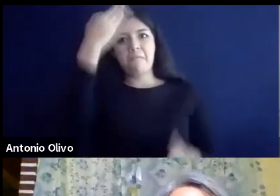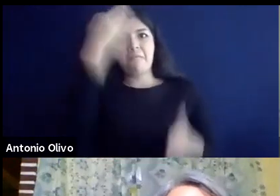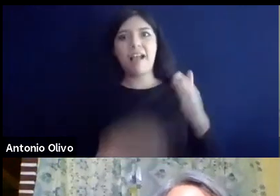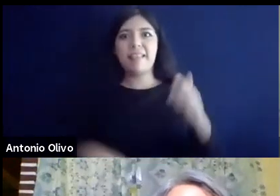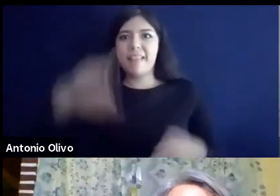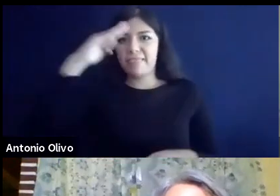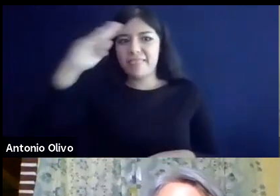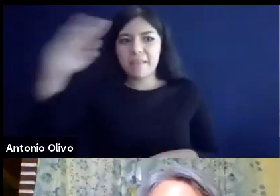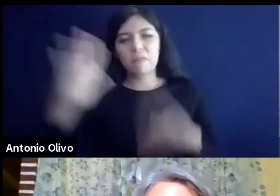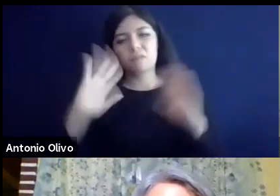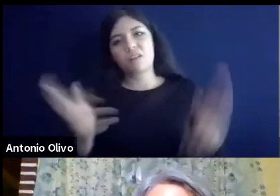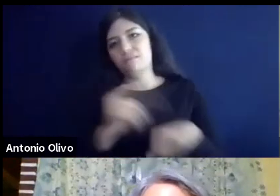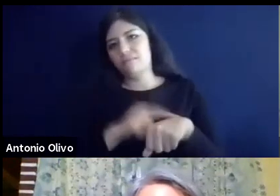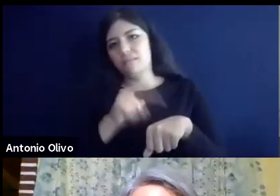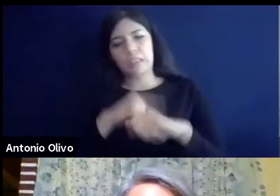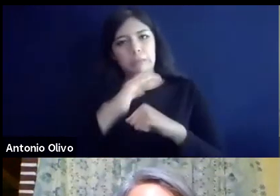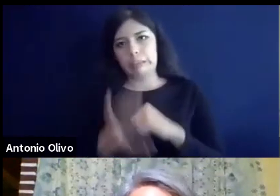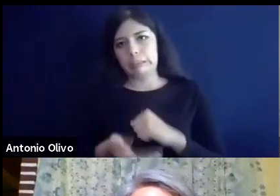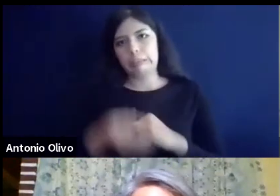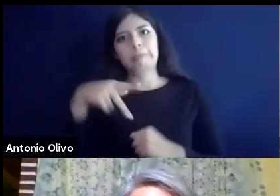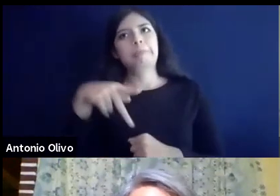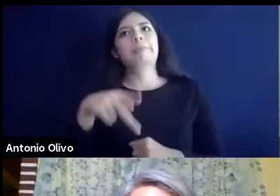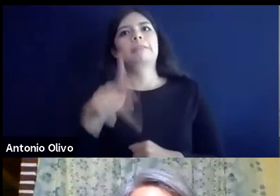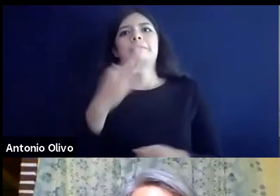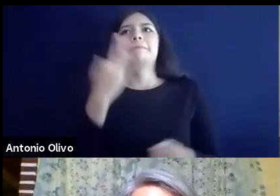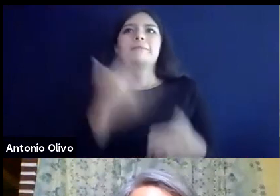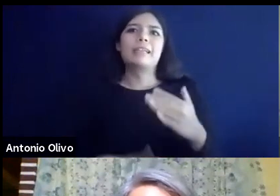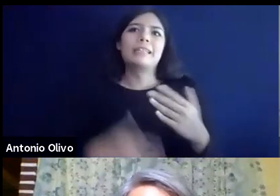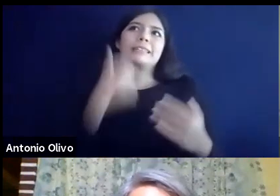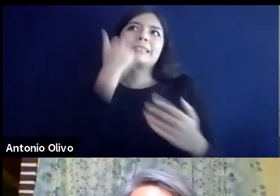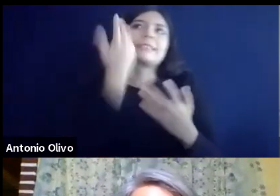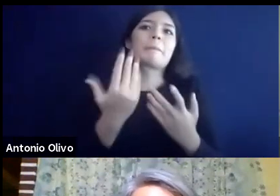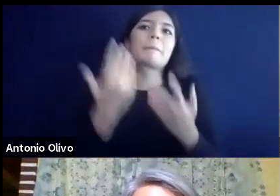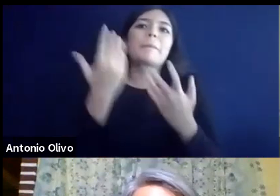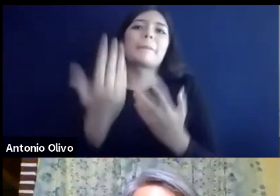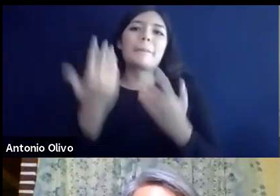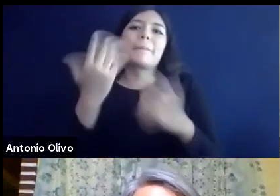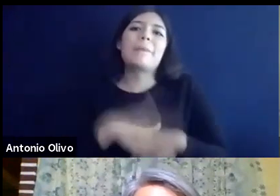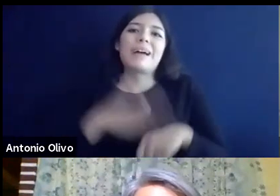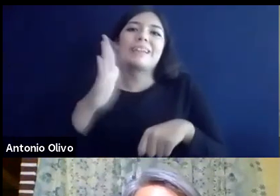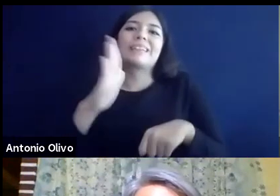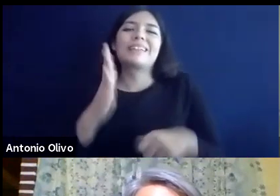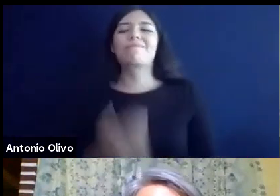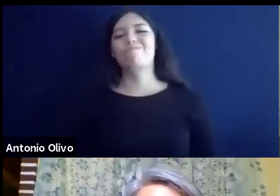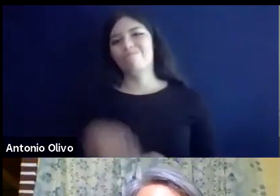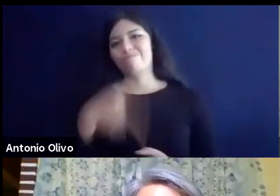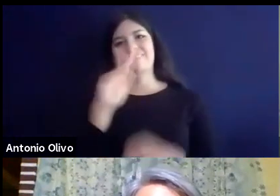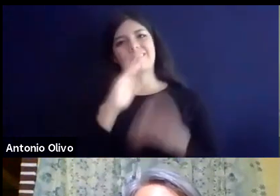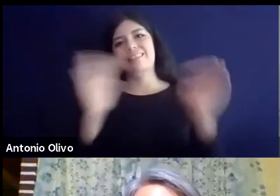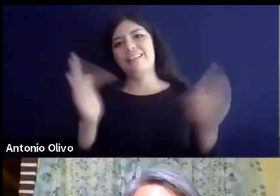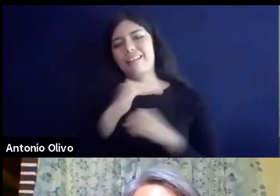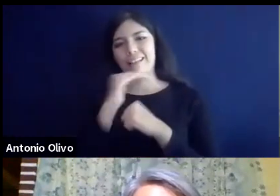poder discutir, para poder expresar las experiencias. Pues lamentablemente se nos acabó el tiempo.